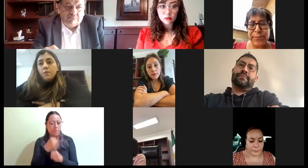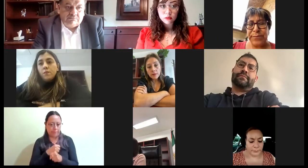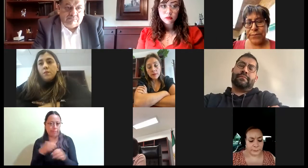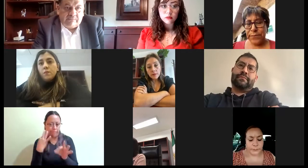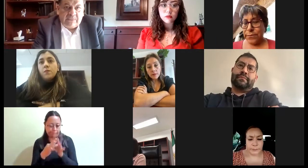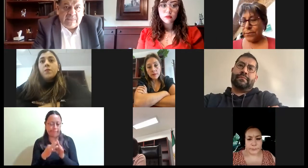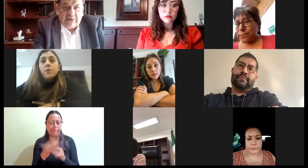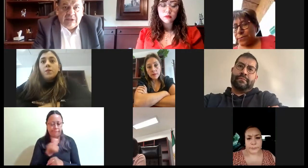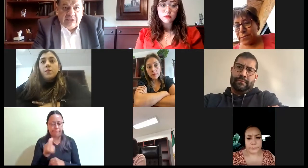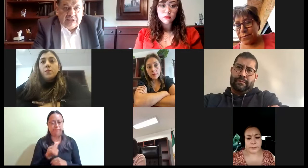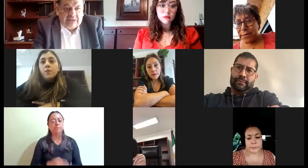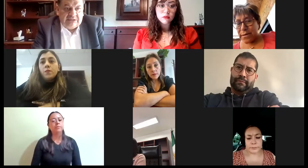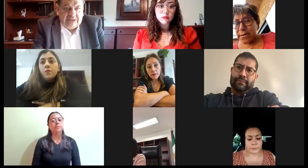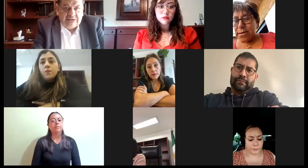Gracias.